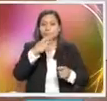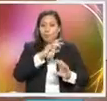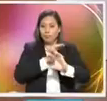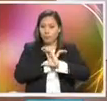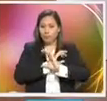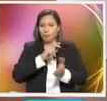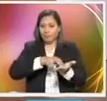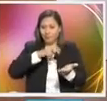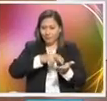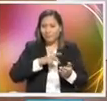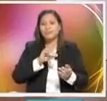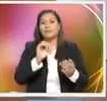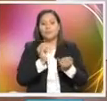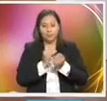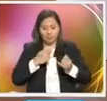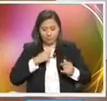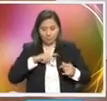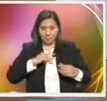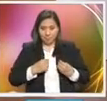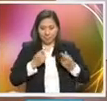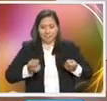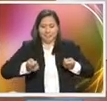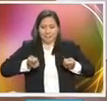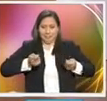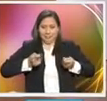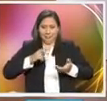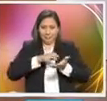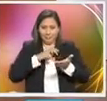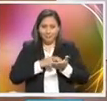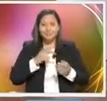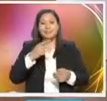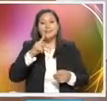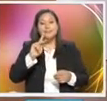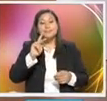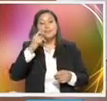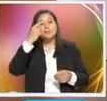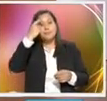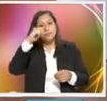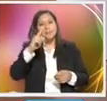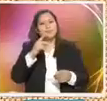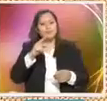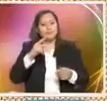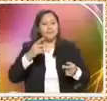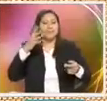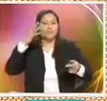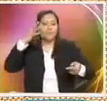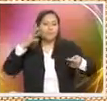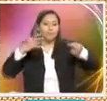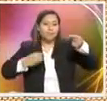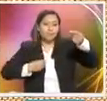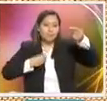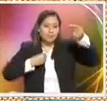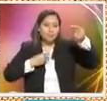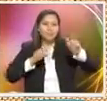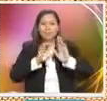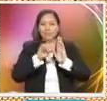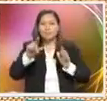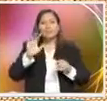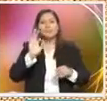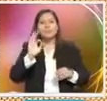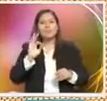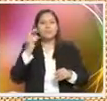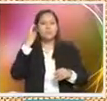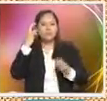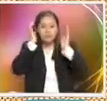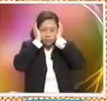conducta, o en este caso autocontrolarse, autorregularse. ¿Para desarrollar habilidades? Para desarrollarse, claro, es que hay veces que a ellos les molesta tal vez el